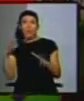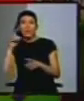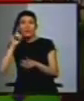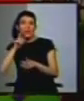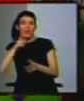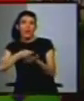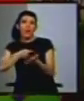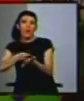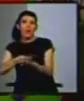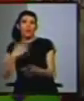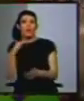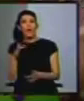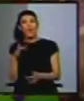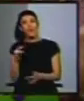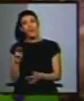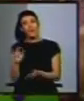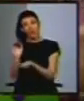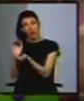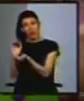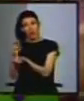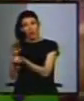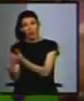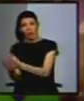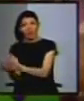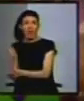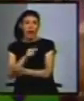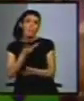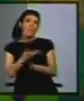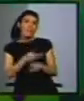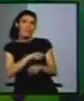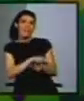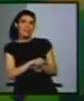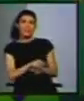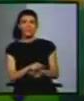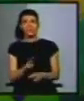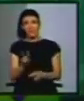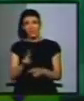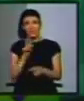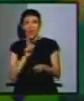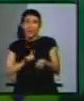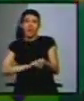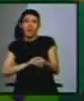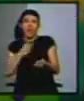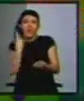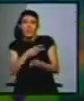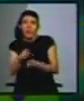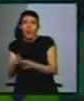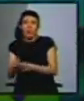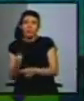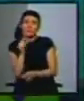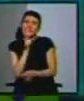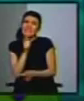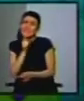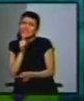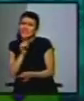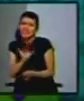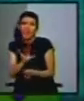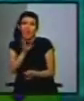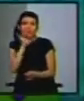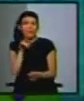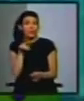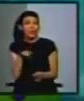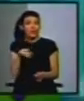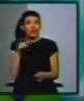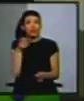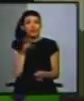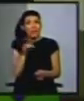Furby está agotado, también lo piden mucho. Furby y Fidget tienen personalidad propia. Se requiere mucha paciencia para encontrarlos, pero eso es solo un